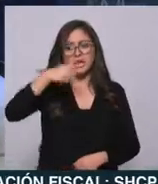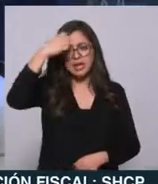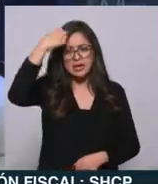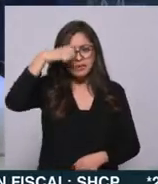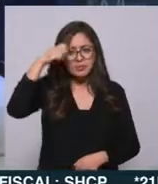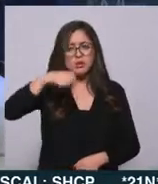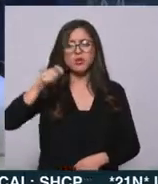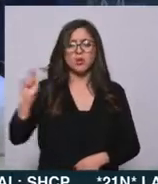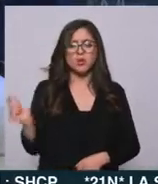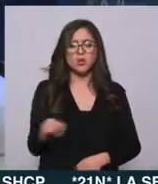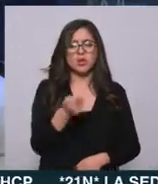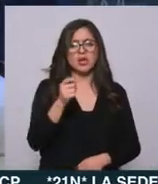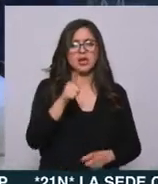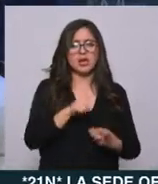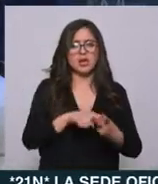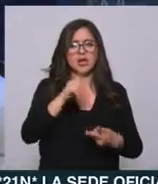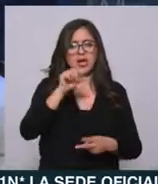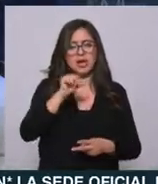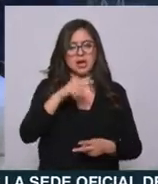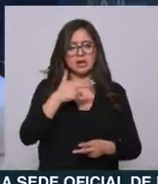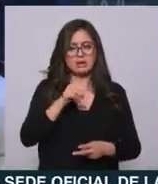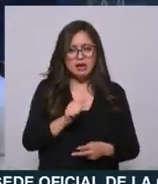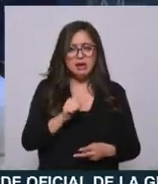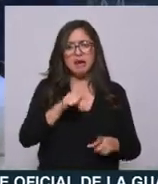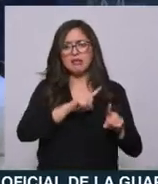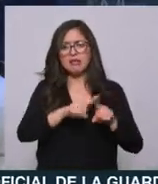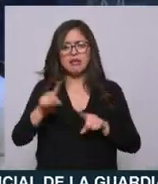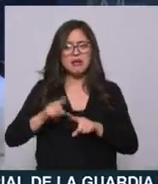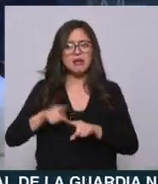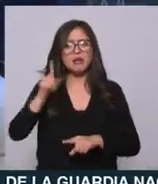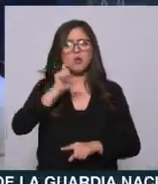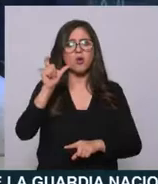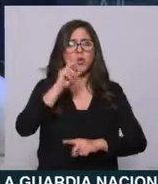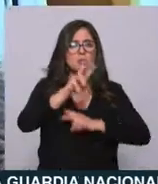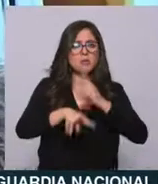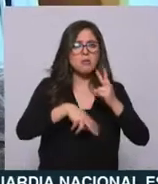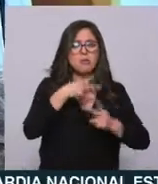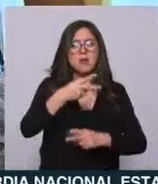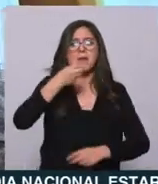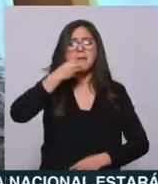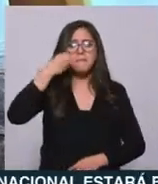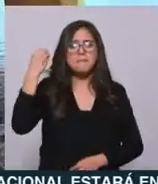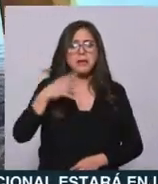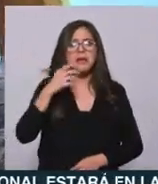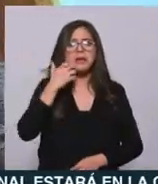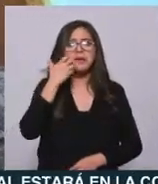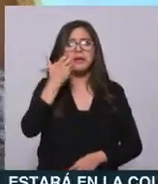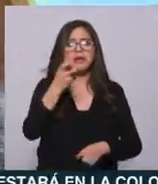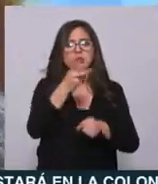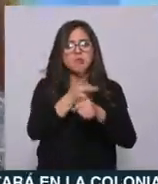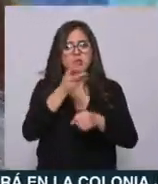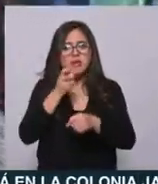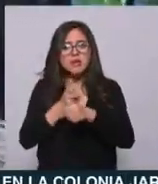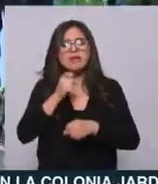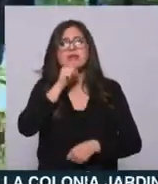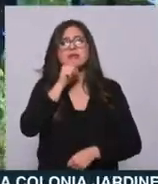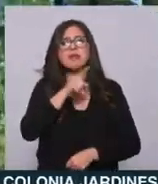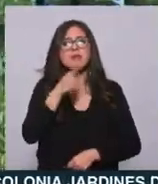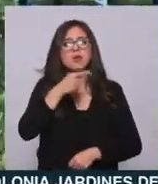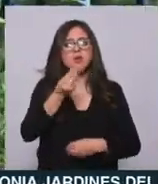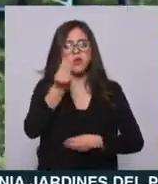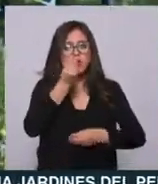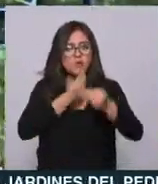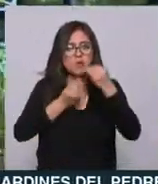espadas, de hachas, hacha danesa. Entonces se va a poner muy padre, los queremos invitar porque además va a haber mucha comida y mucha